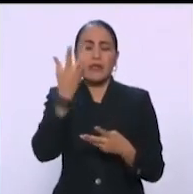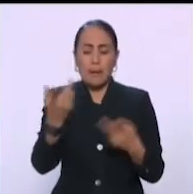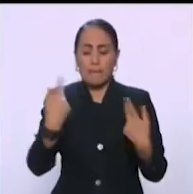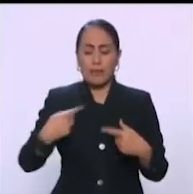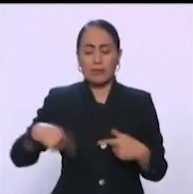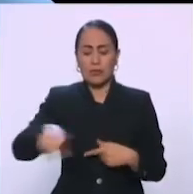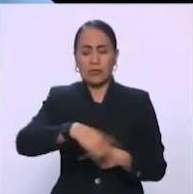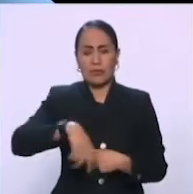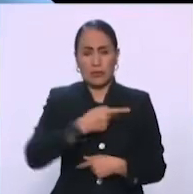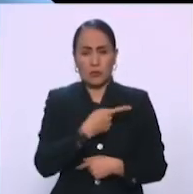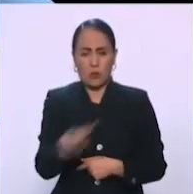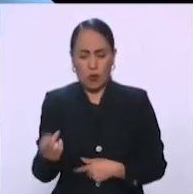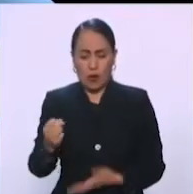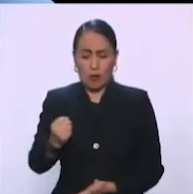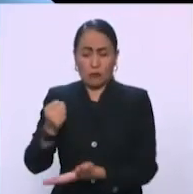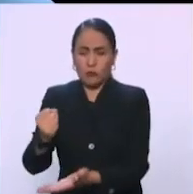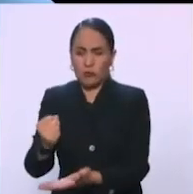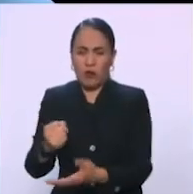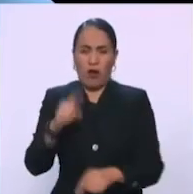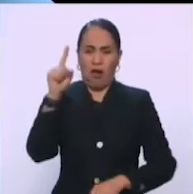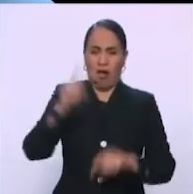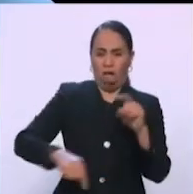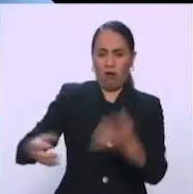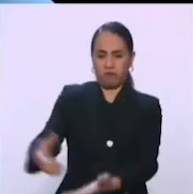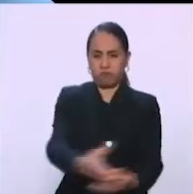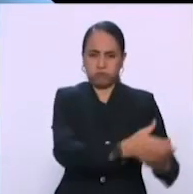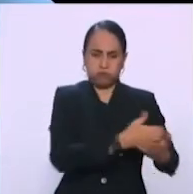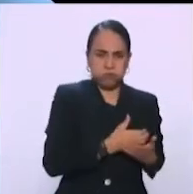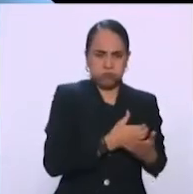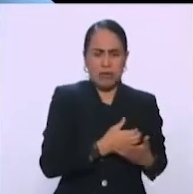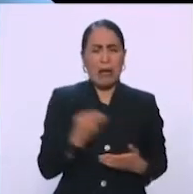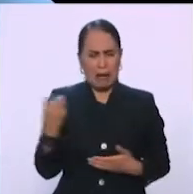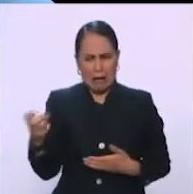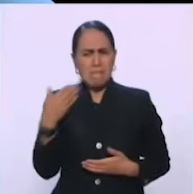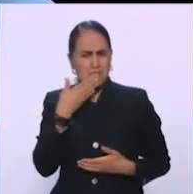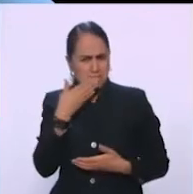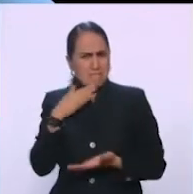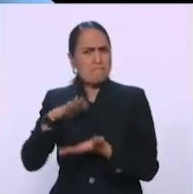pobres. Me parece que está atinado y está